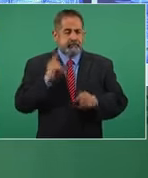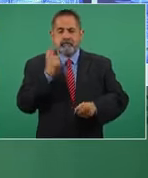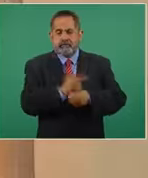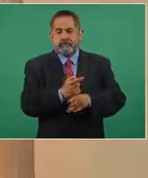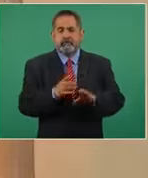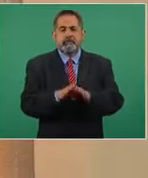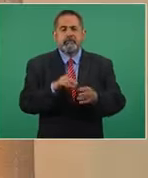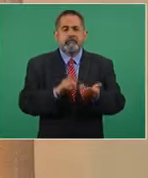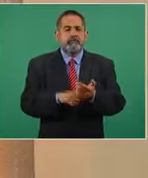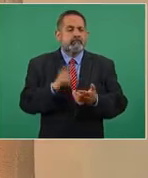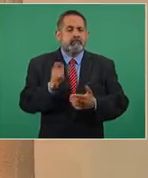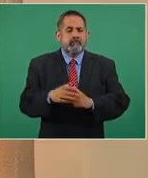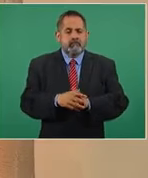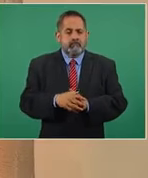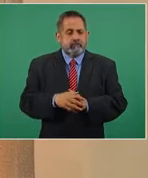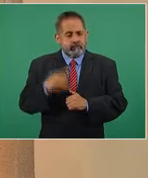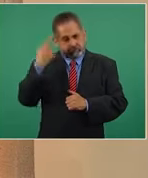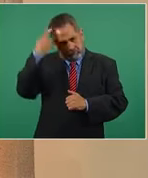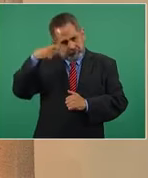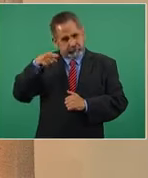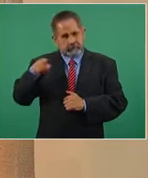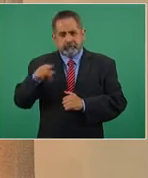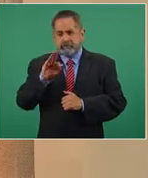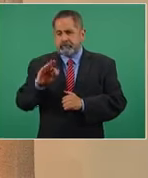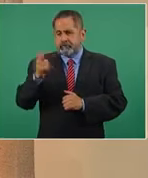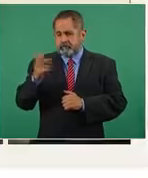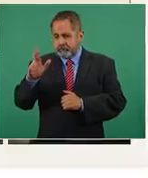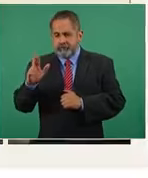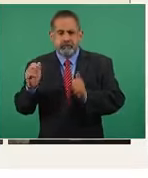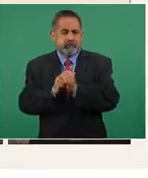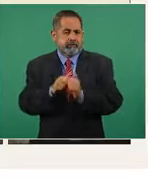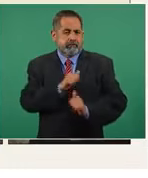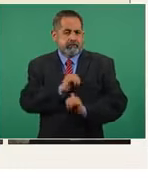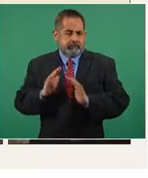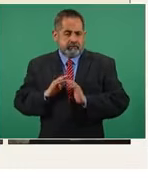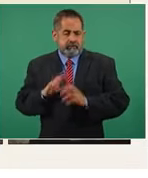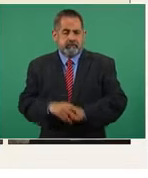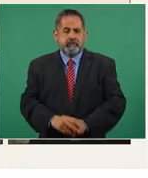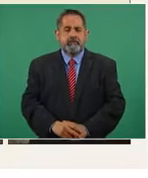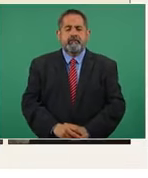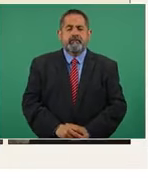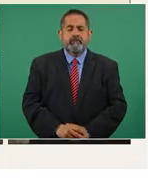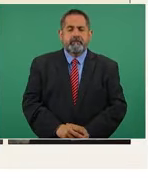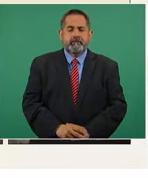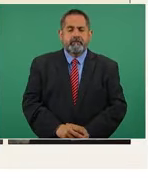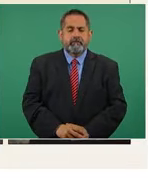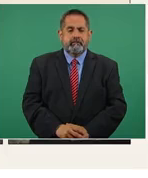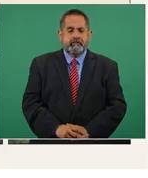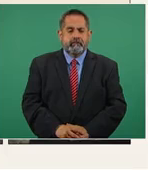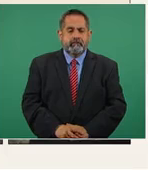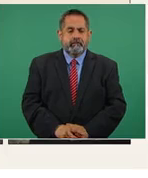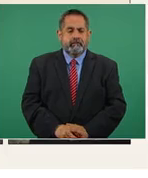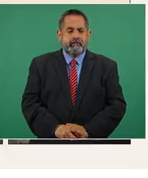realizada Fiscalía General de la República y el Ejército Mexicano. Adelante, por favor.